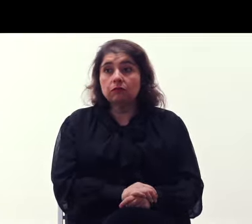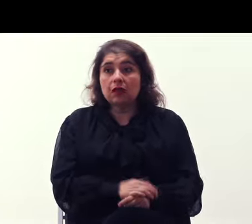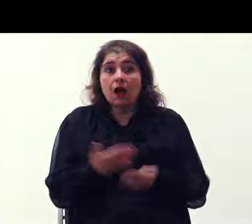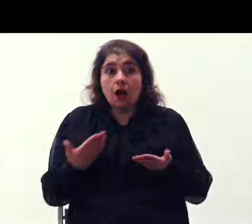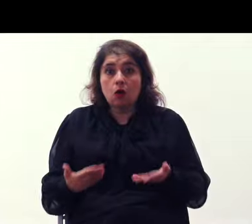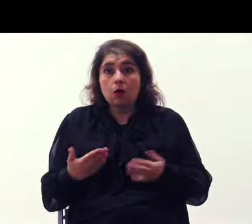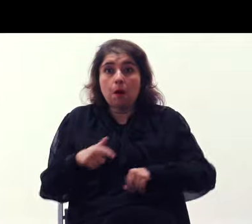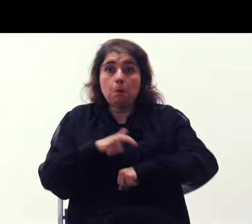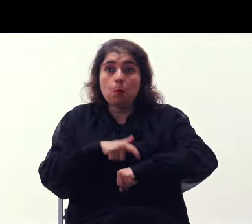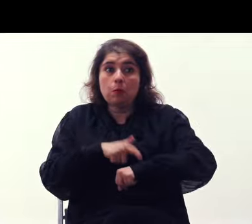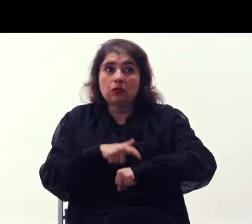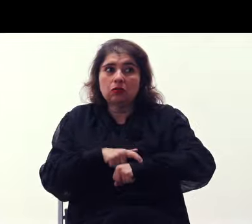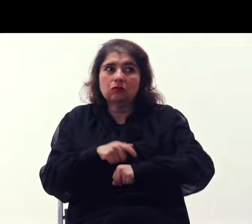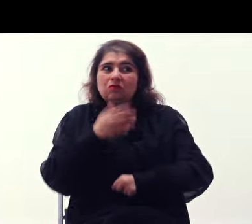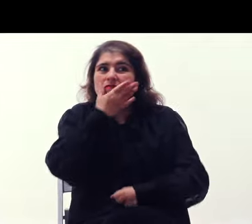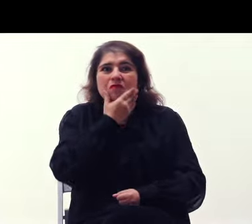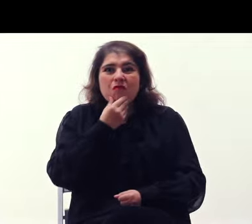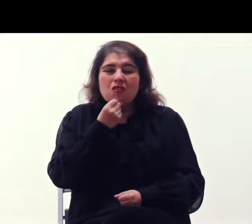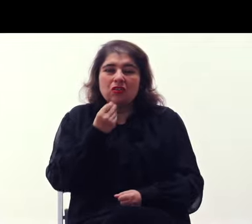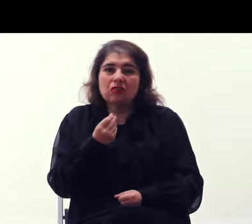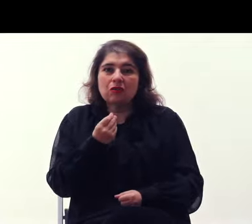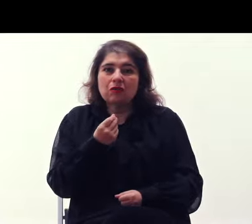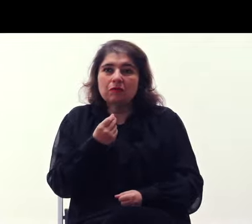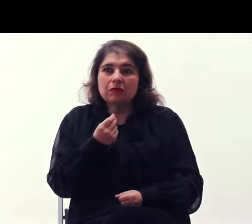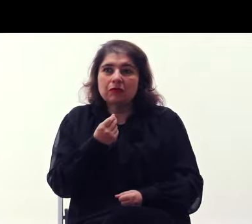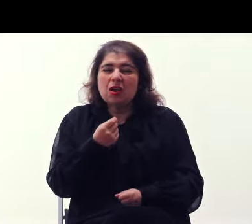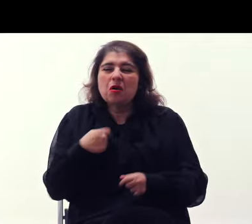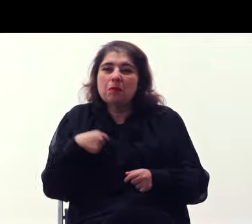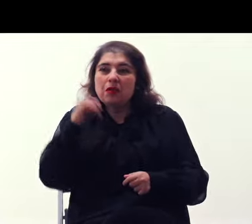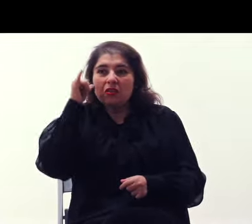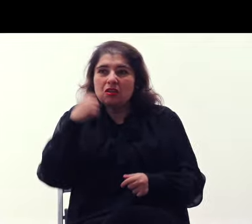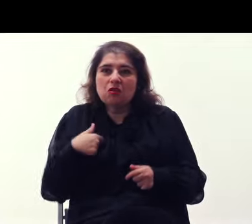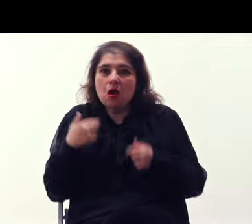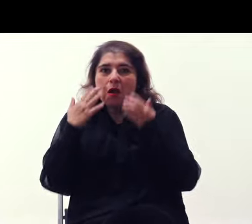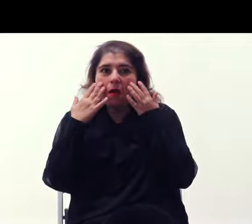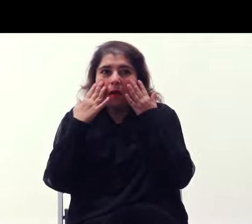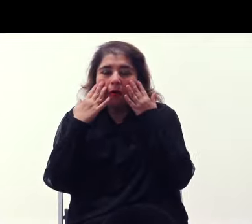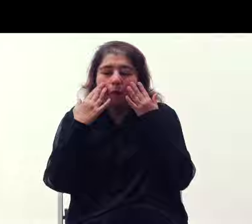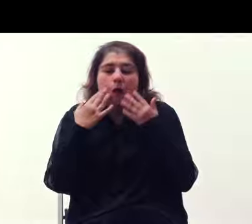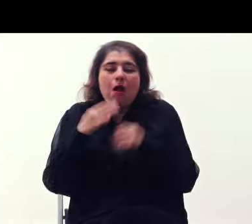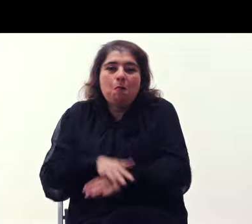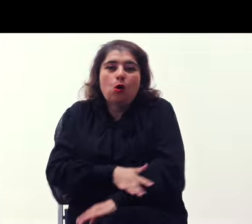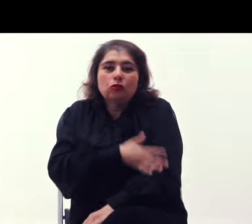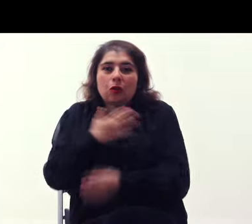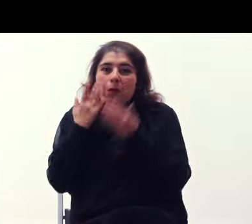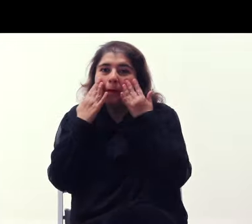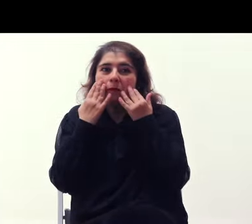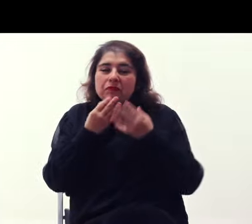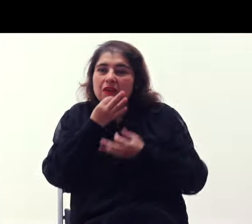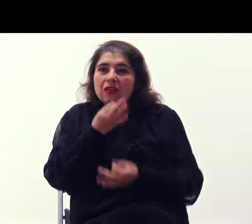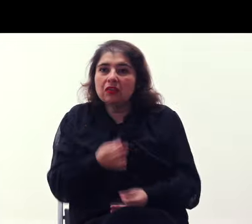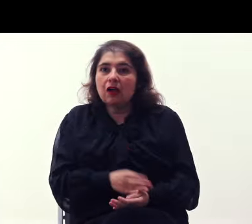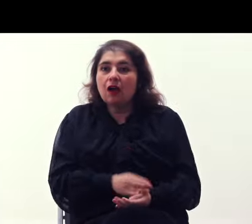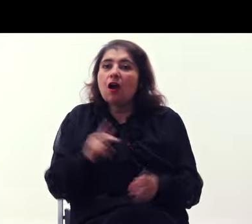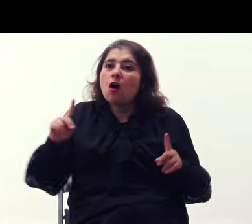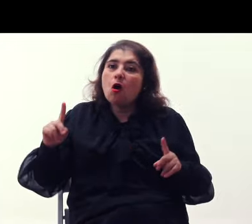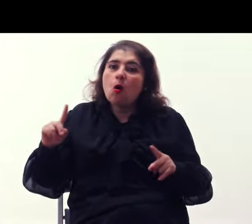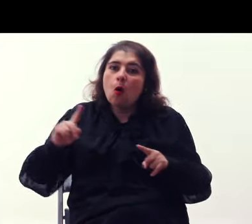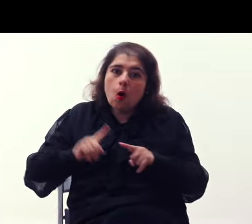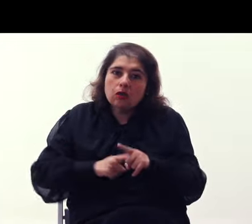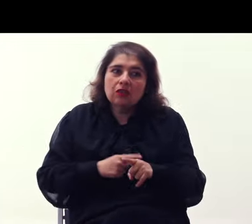este momento es muy bonito, y perdonen que lo diga con tanta emoción, pero es muy bonito